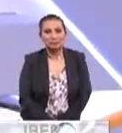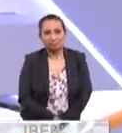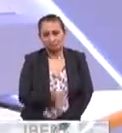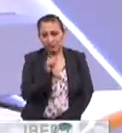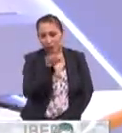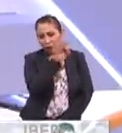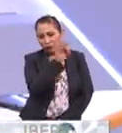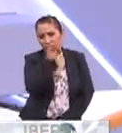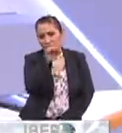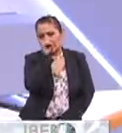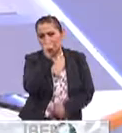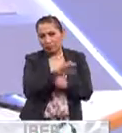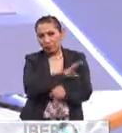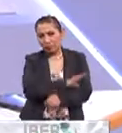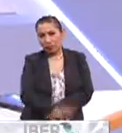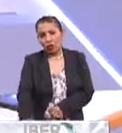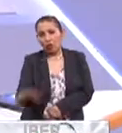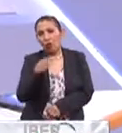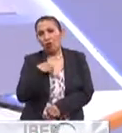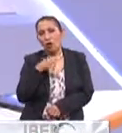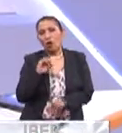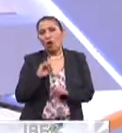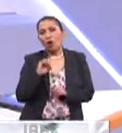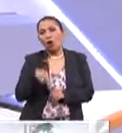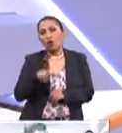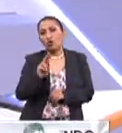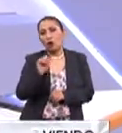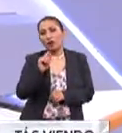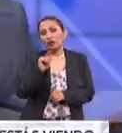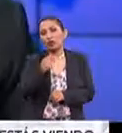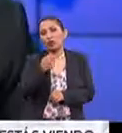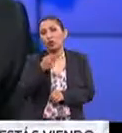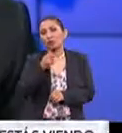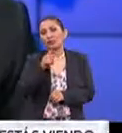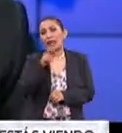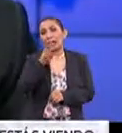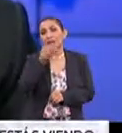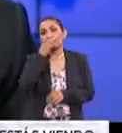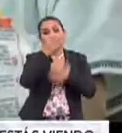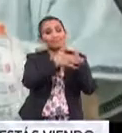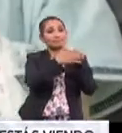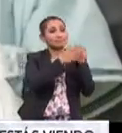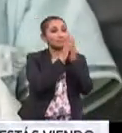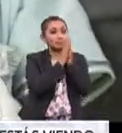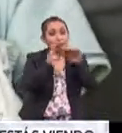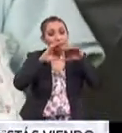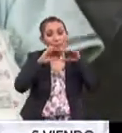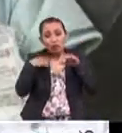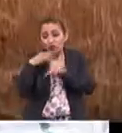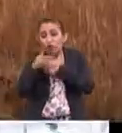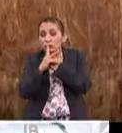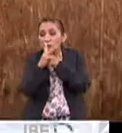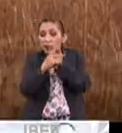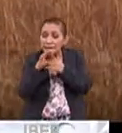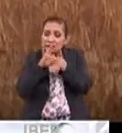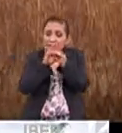Respecto a esta fecha, el secretario general de la Organización de las Naciones Unidas, Antonio Guterres, hizo un llamado a la comunidad internacional a unir esfuerzos para